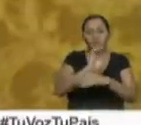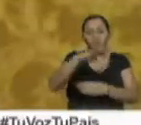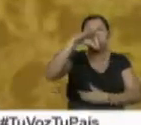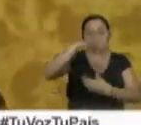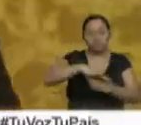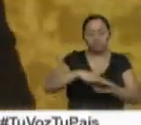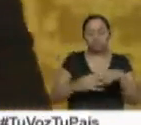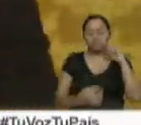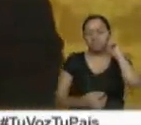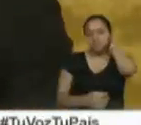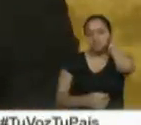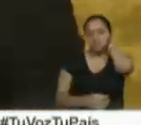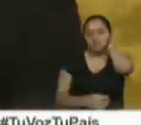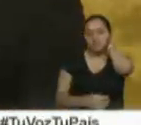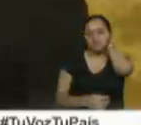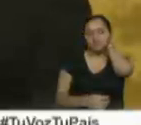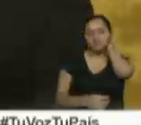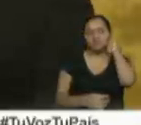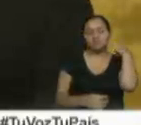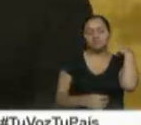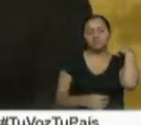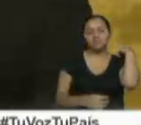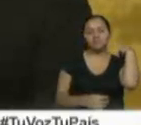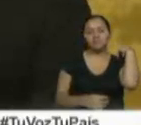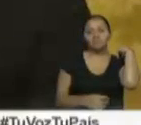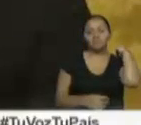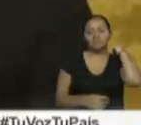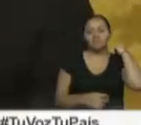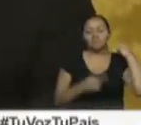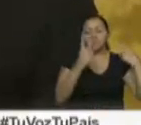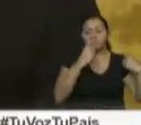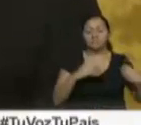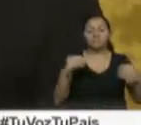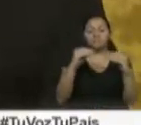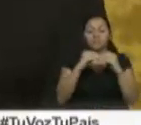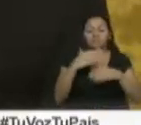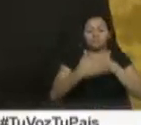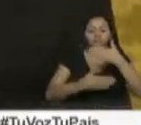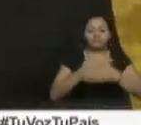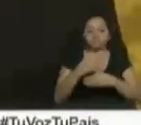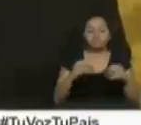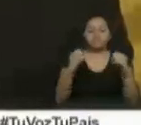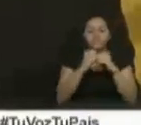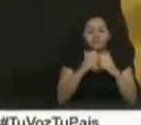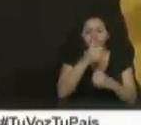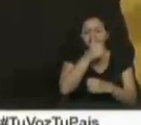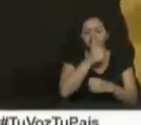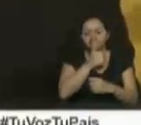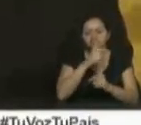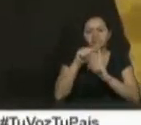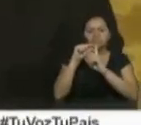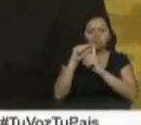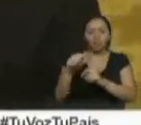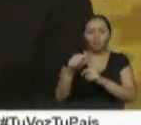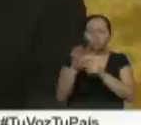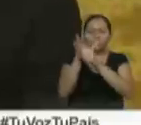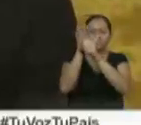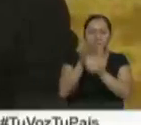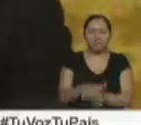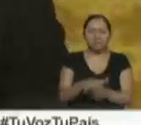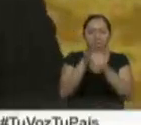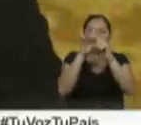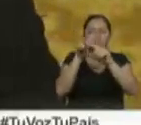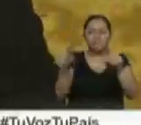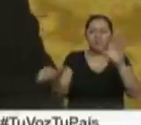las urnas, haciendo frente a las peores amenazas, soportando insultos, presiones y